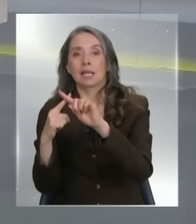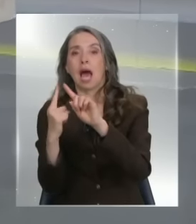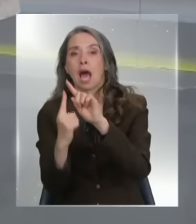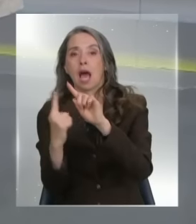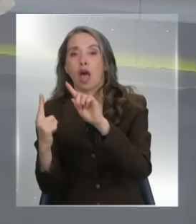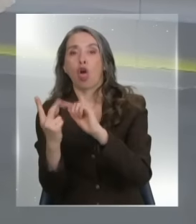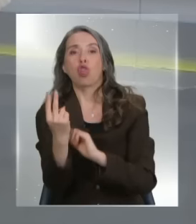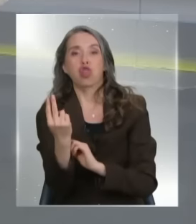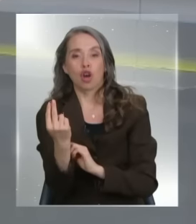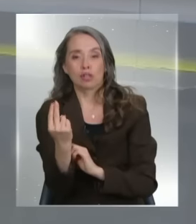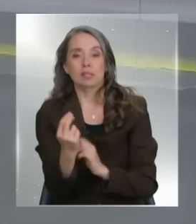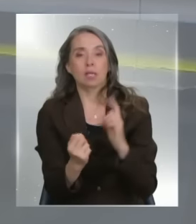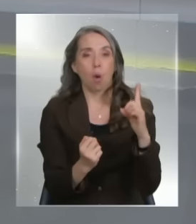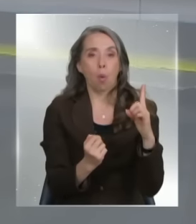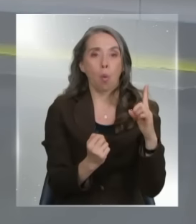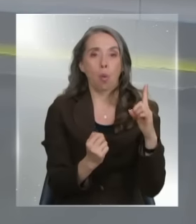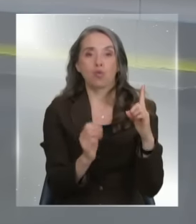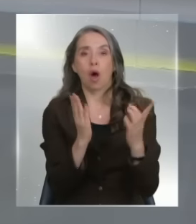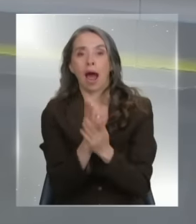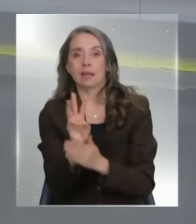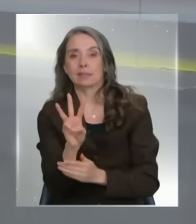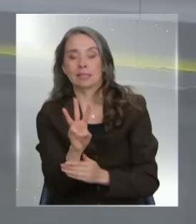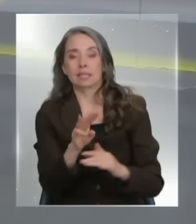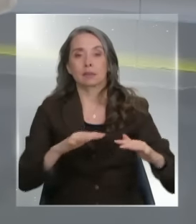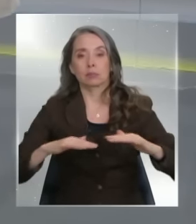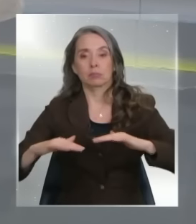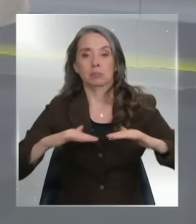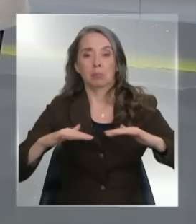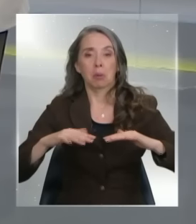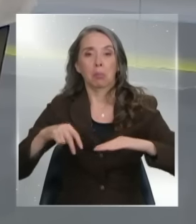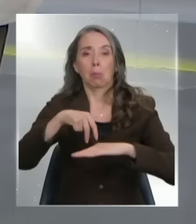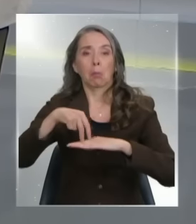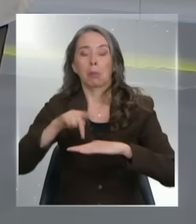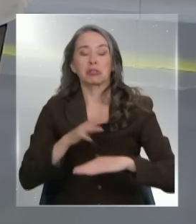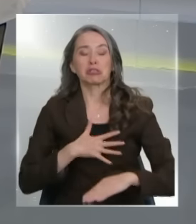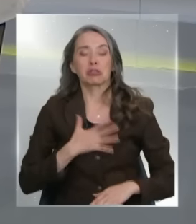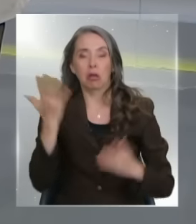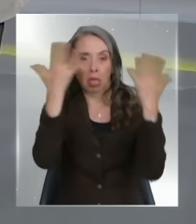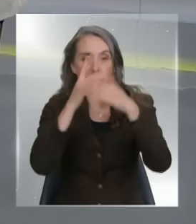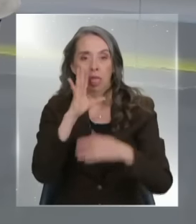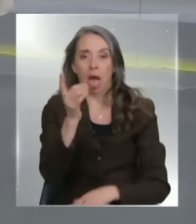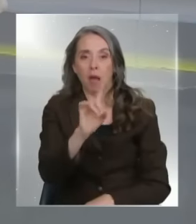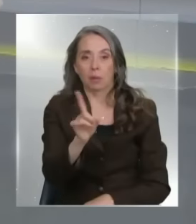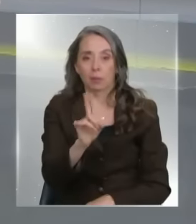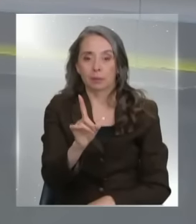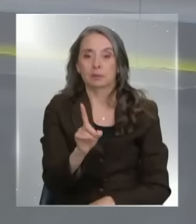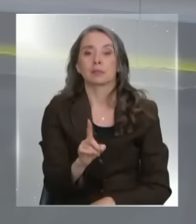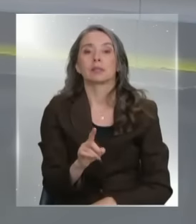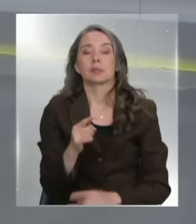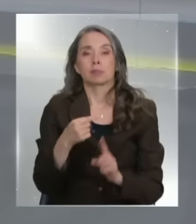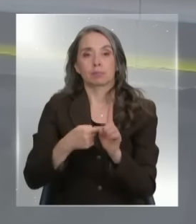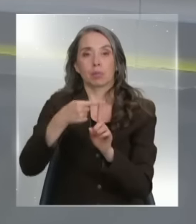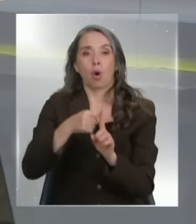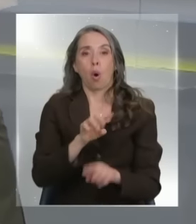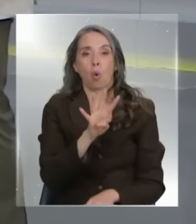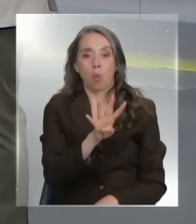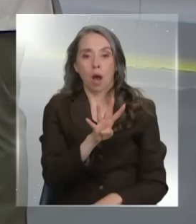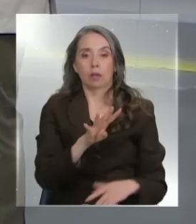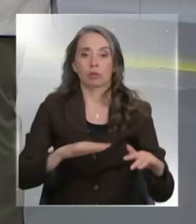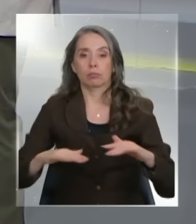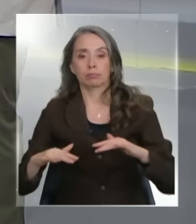1 y la 3, lo más probable es que el movimiento ni siquiera se perciba. Recién en la escala 4 se